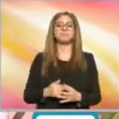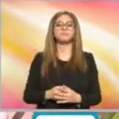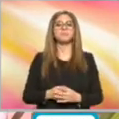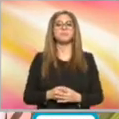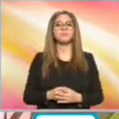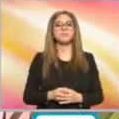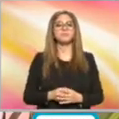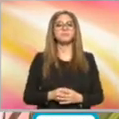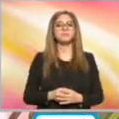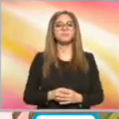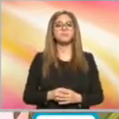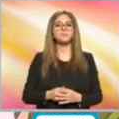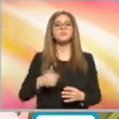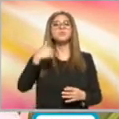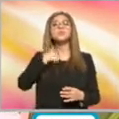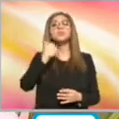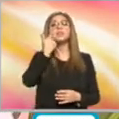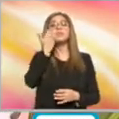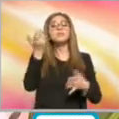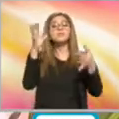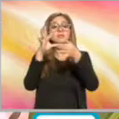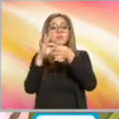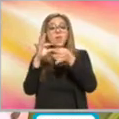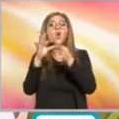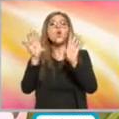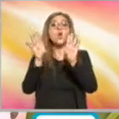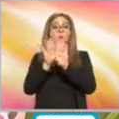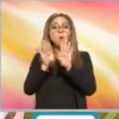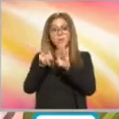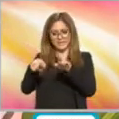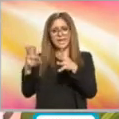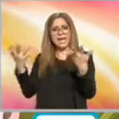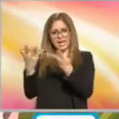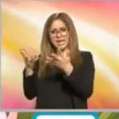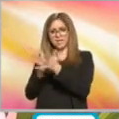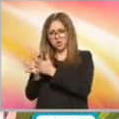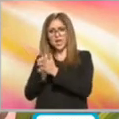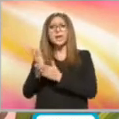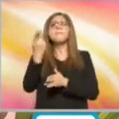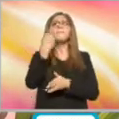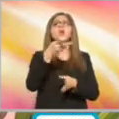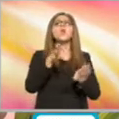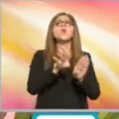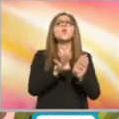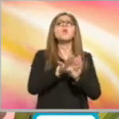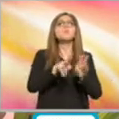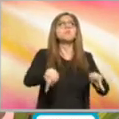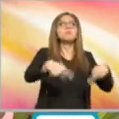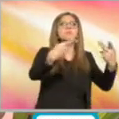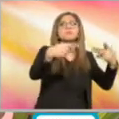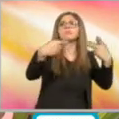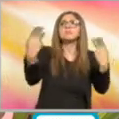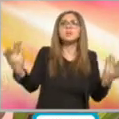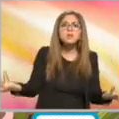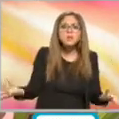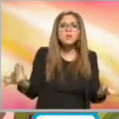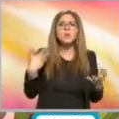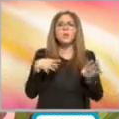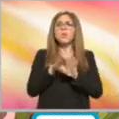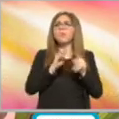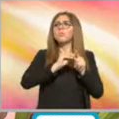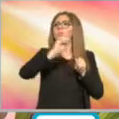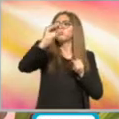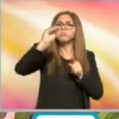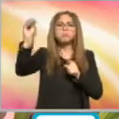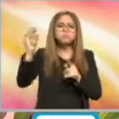yo les quiero platicar también es la manera en cómo lo puedes distribuir. Muy bien. Porque tú dices, bueno, ok, sé hacer chocolate, pero ahora ¿cómo lo voy a vender?